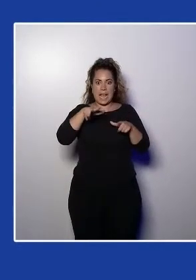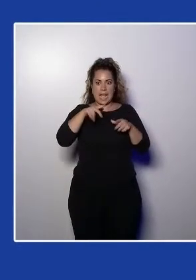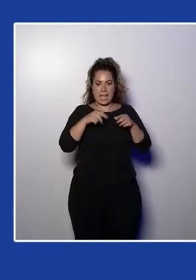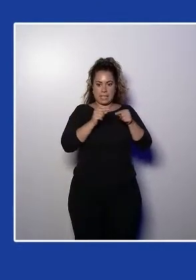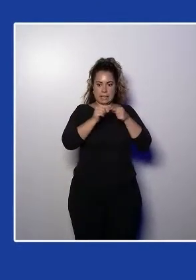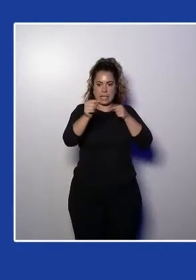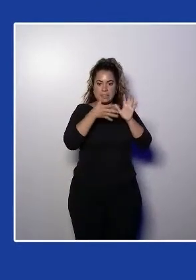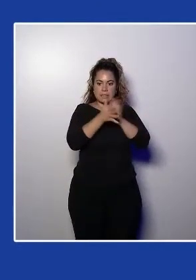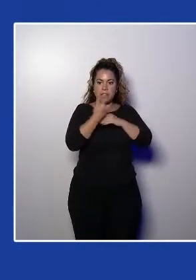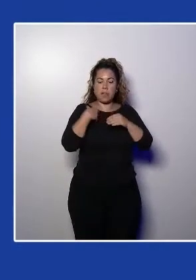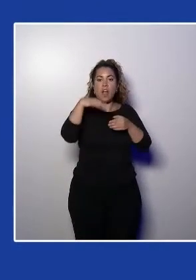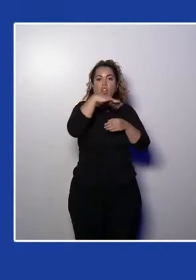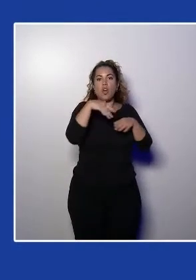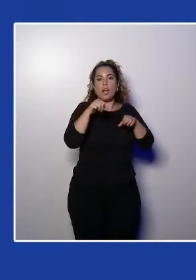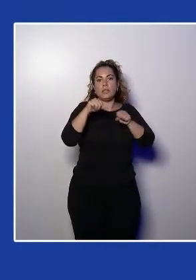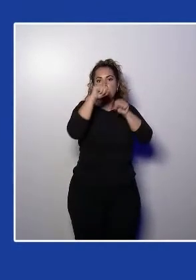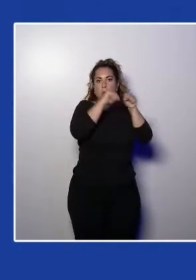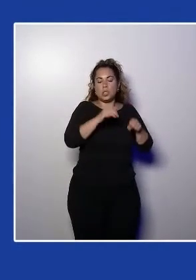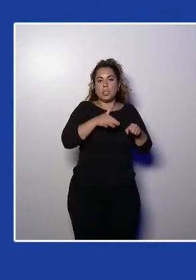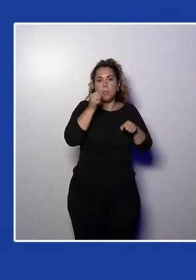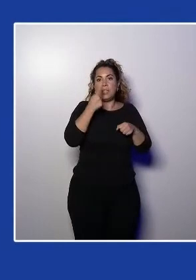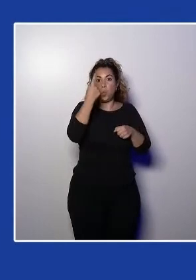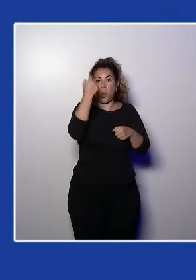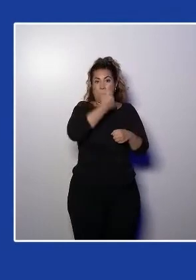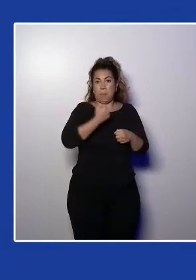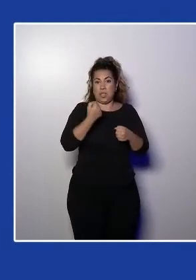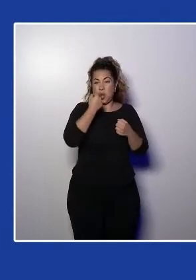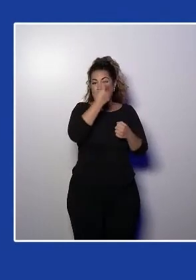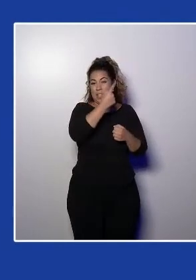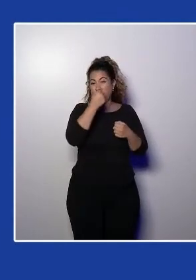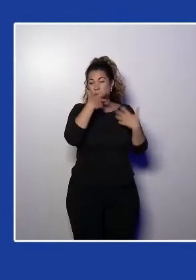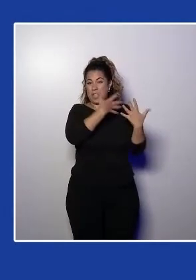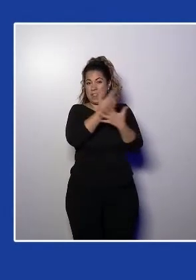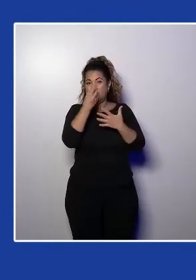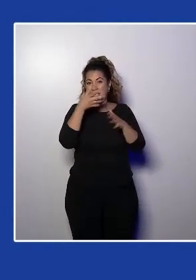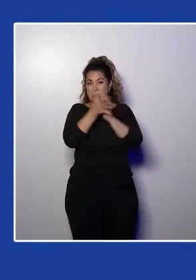naturales protegidas y 1.116.000, lo que compone un